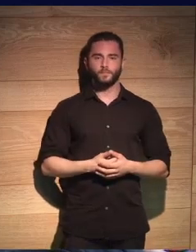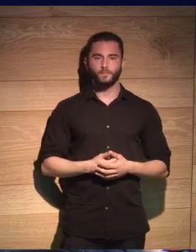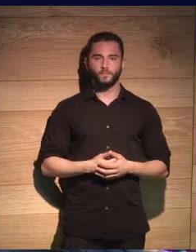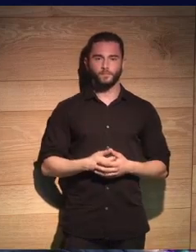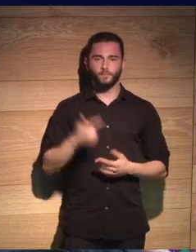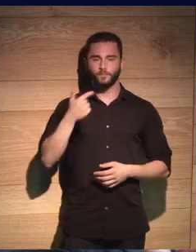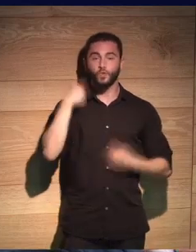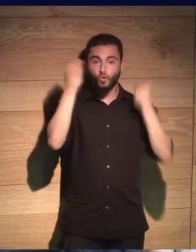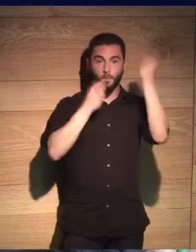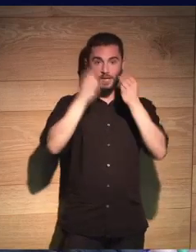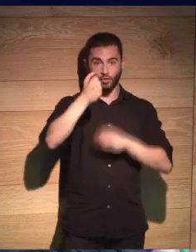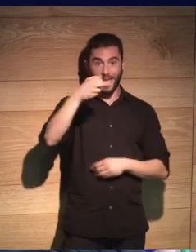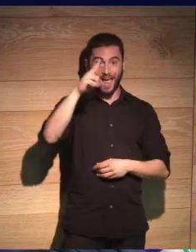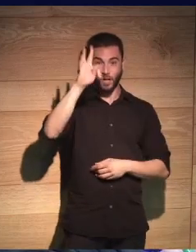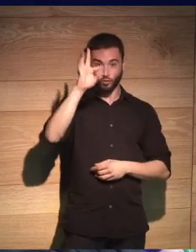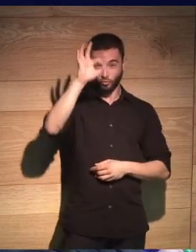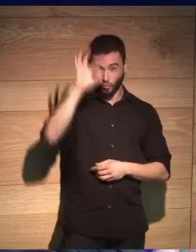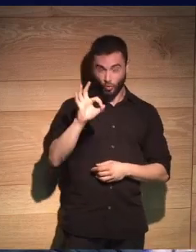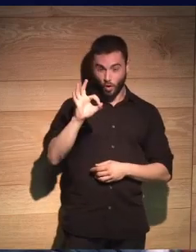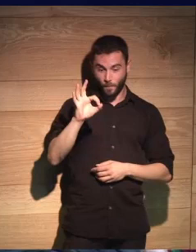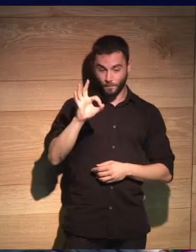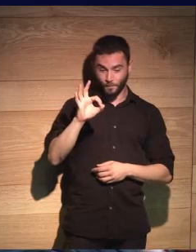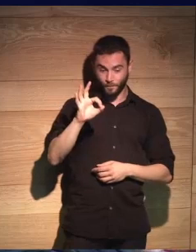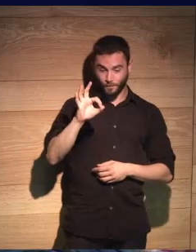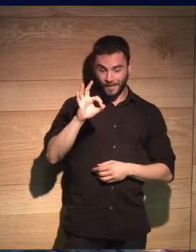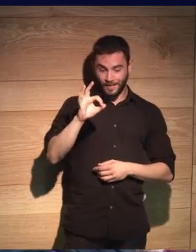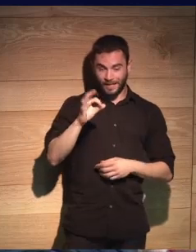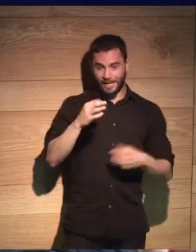que eso también se lo transmitió Arturo. Dijo, estos vienen aquí